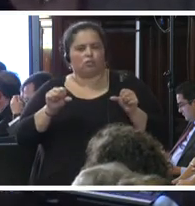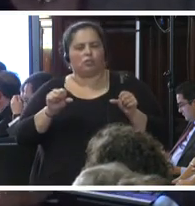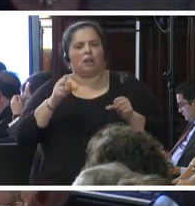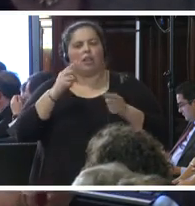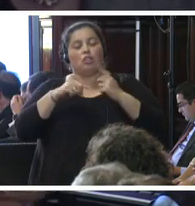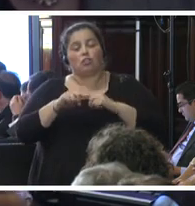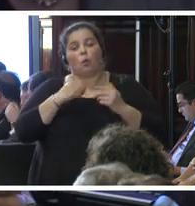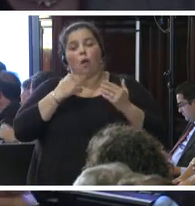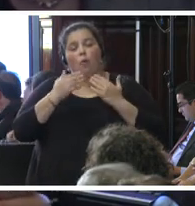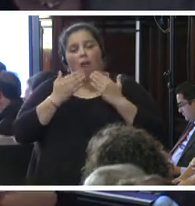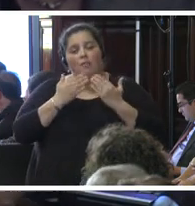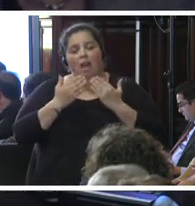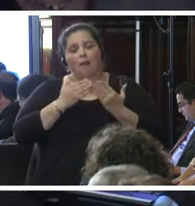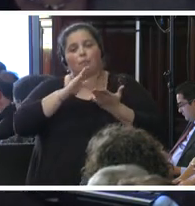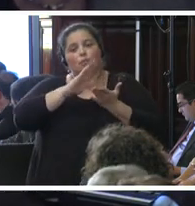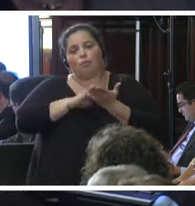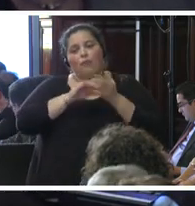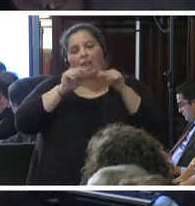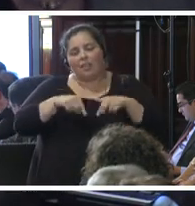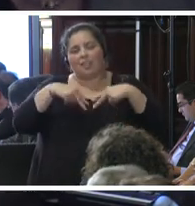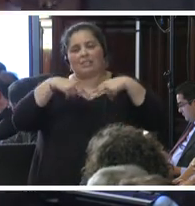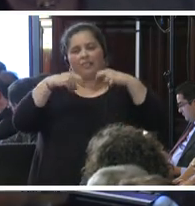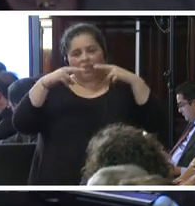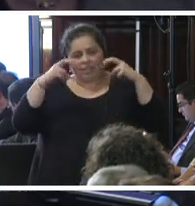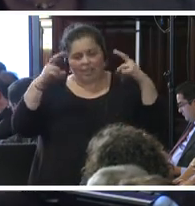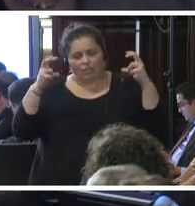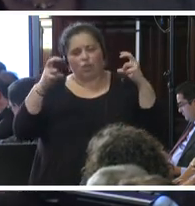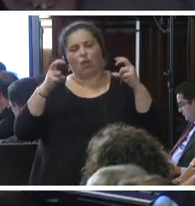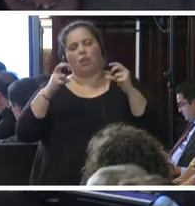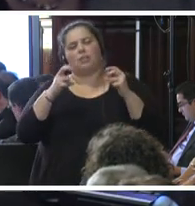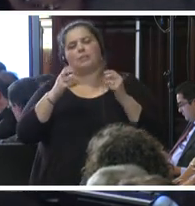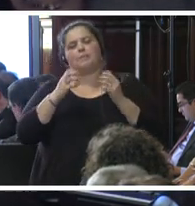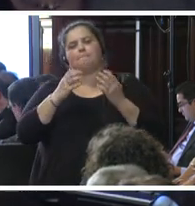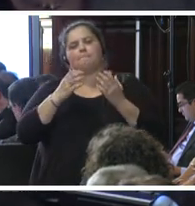cuando se habla de estas investigaciones que se han hecho,